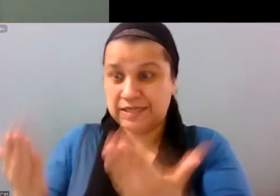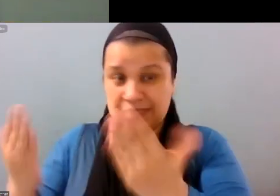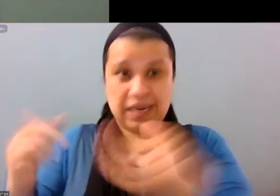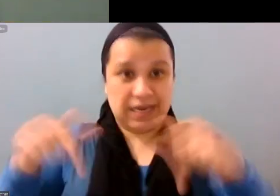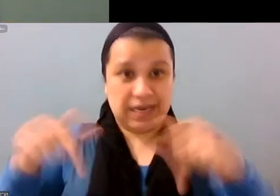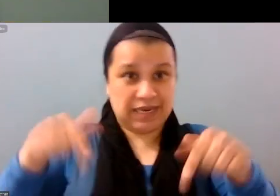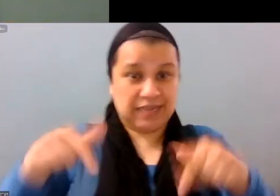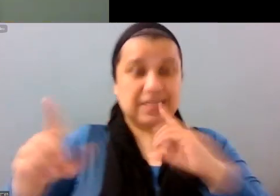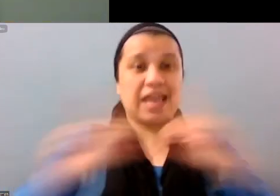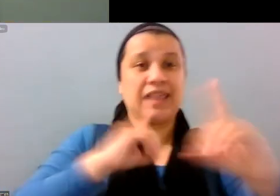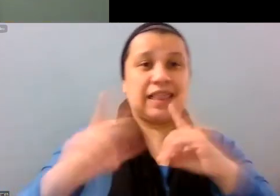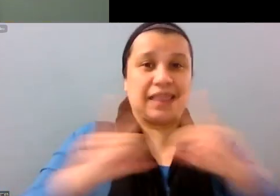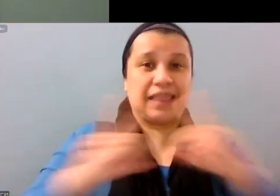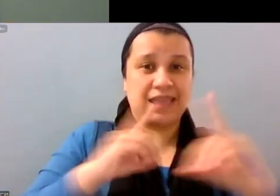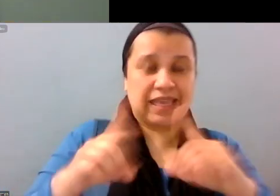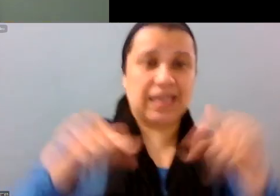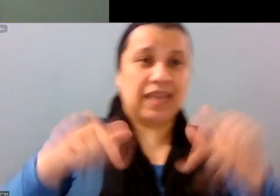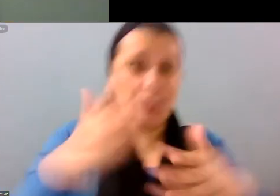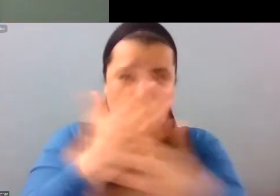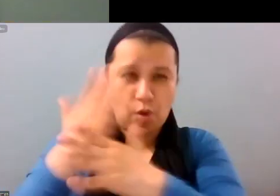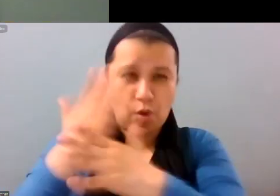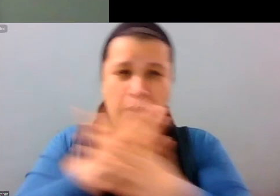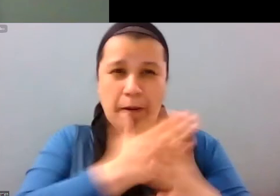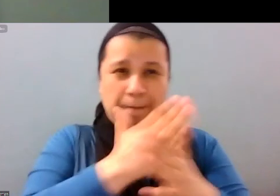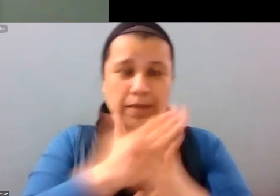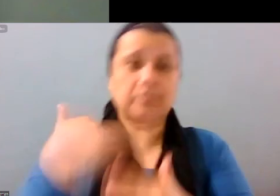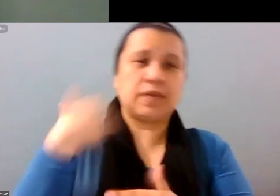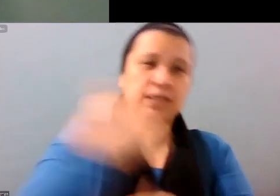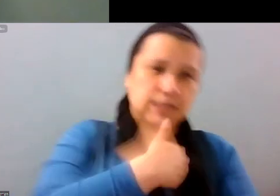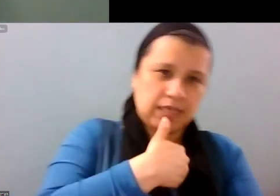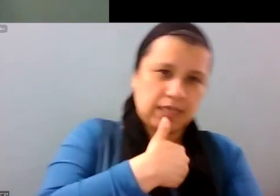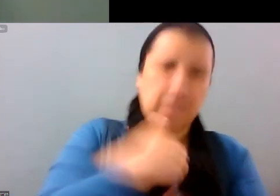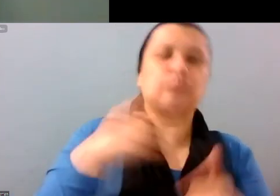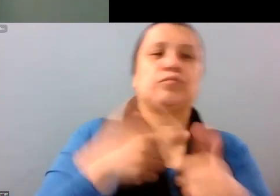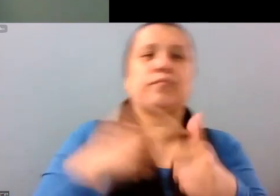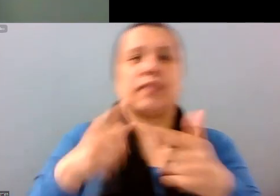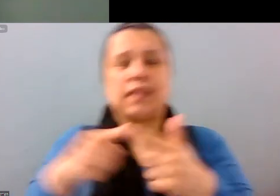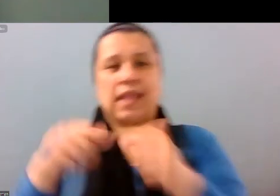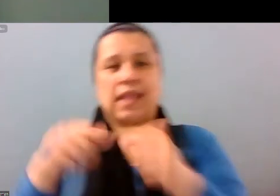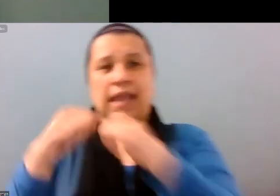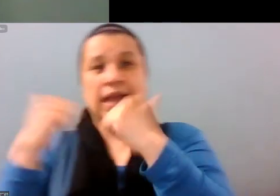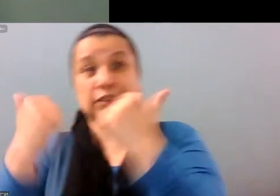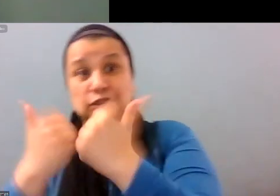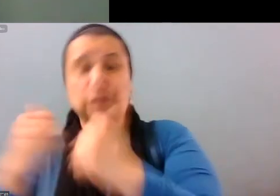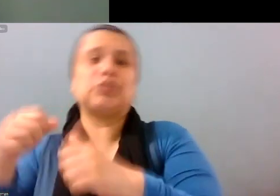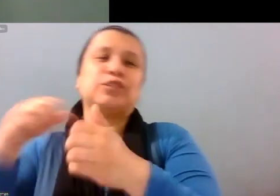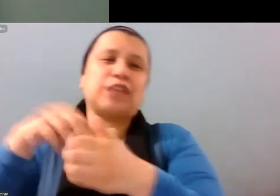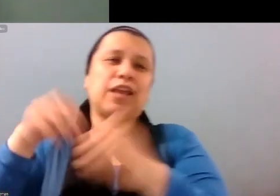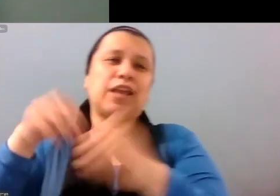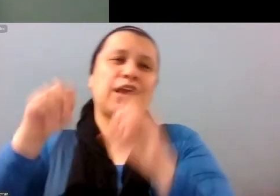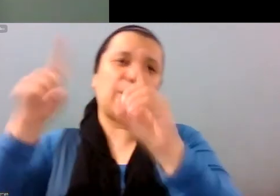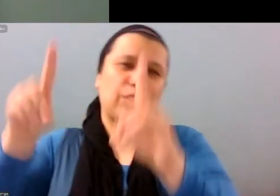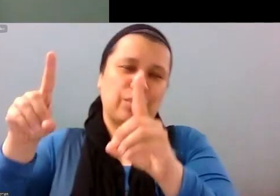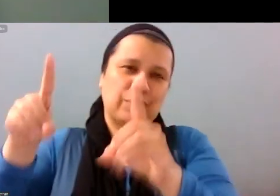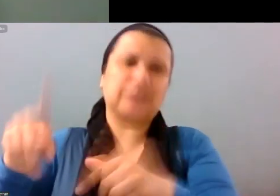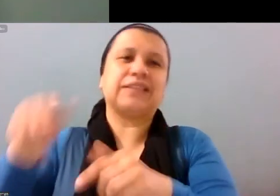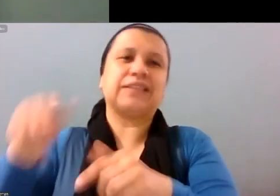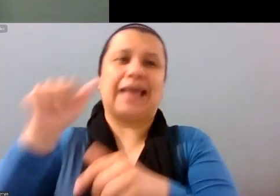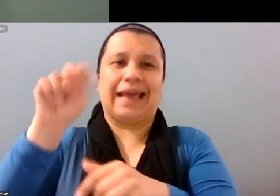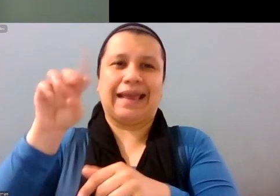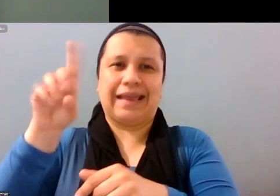a este compartir Ministerio de Educación Pública a la Asociación de Educadores y Educadoras Andes y por supuesto a las